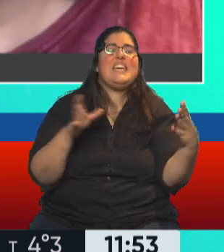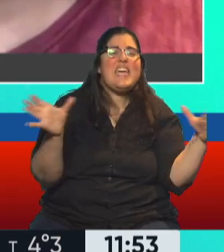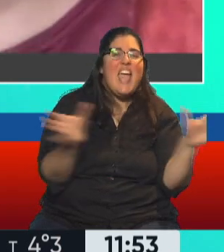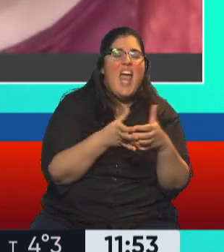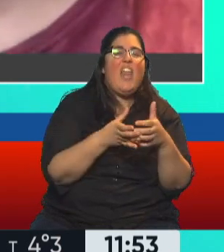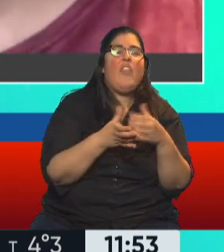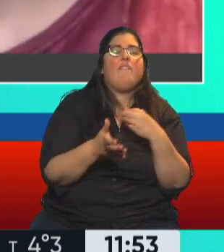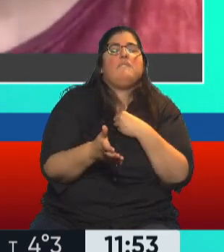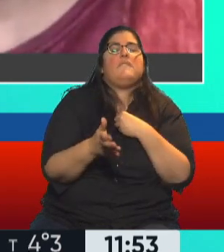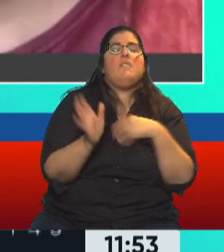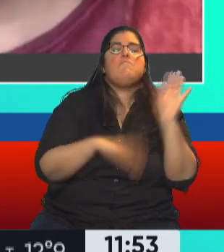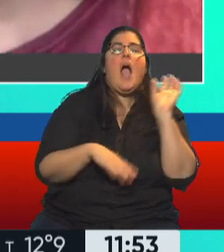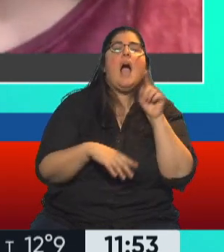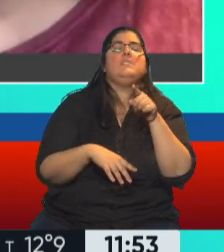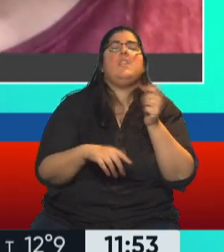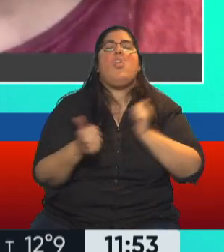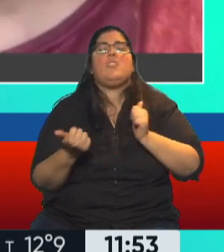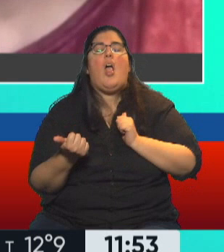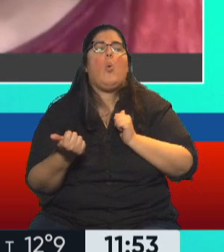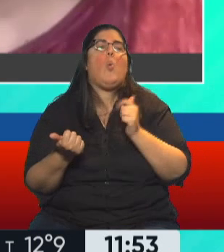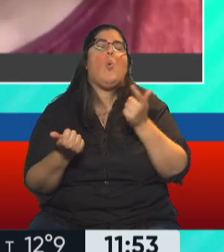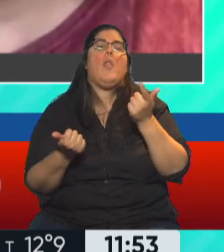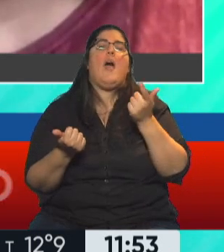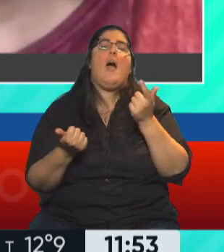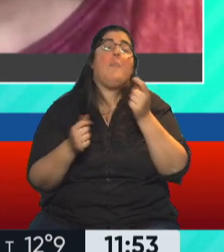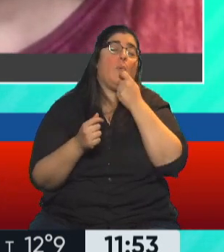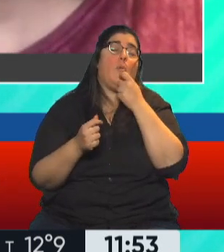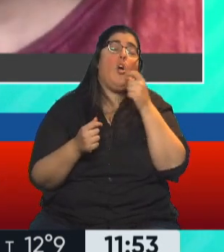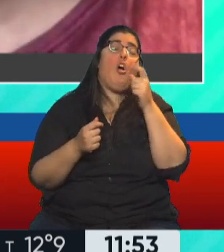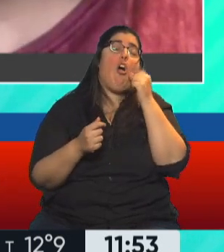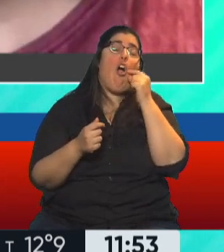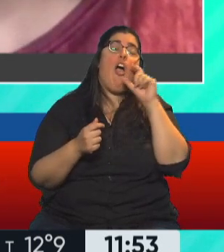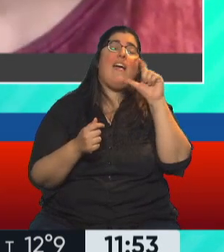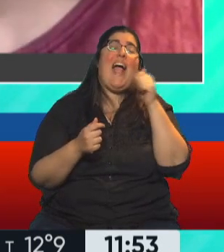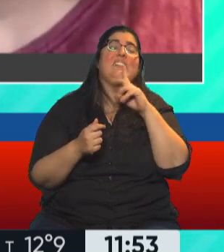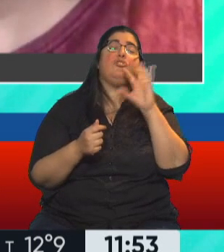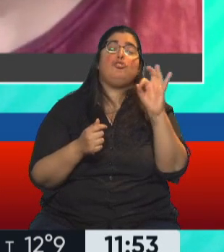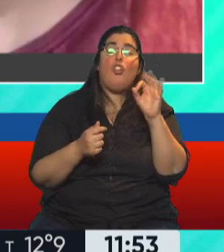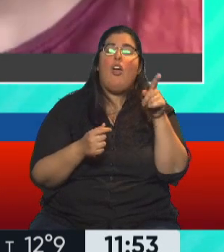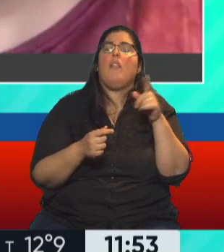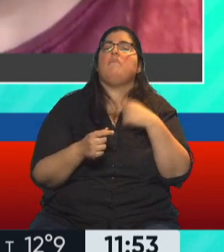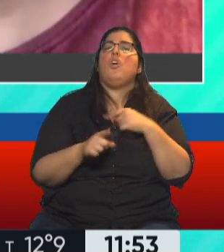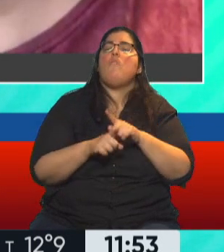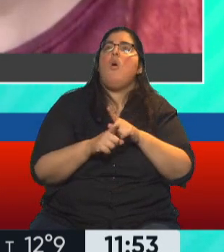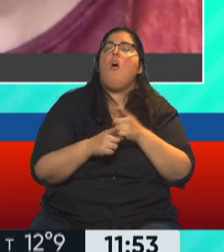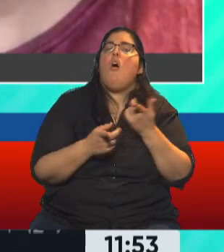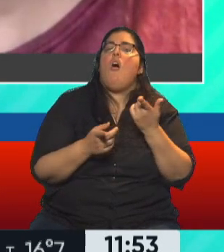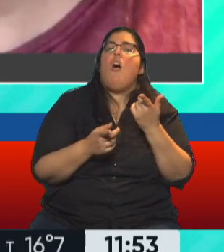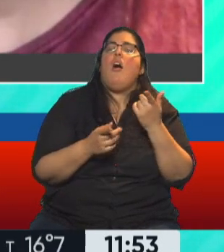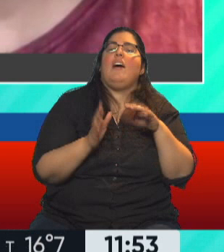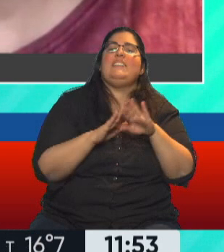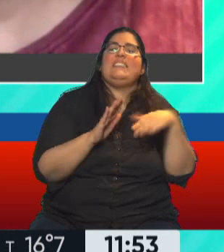devota de dictaduras como Castro, ¿no? Que hay un enamoramiento de cierta izquierda que